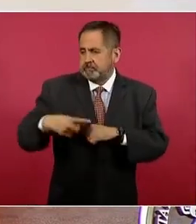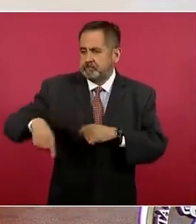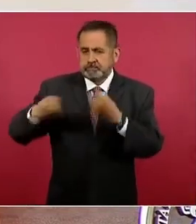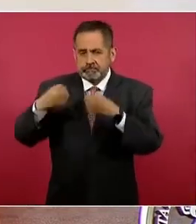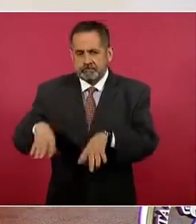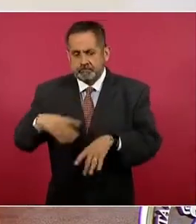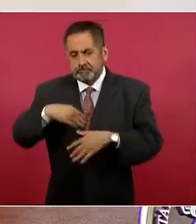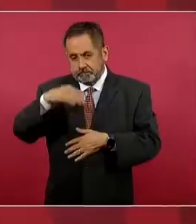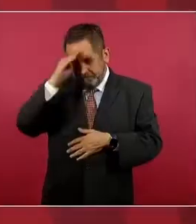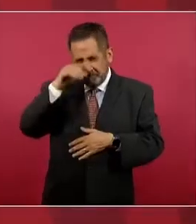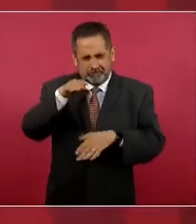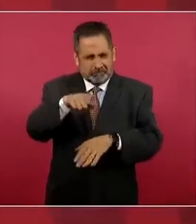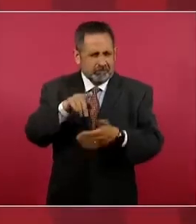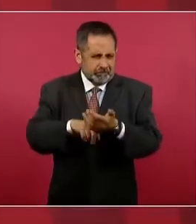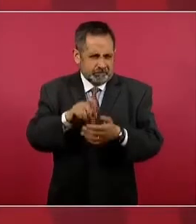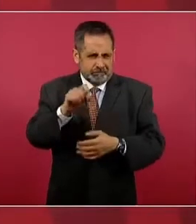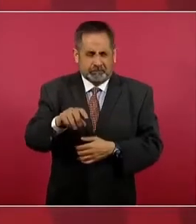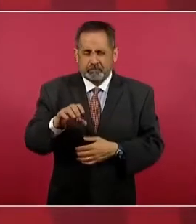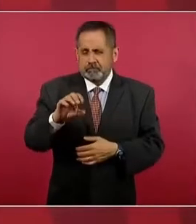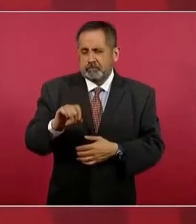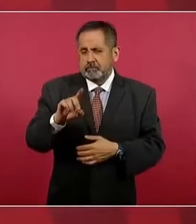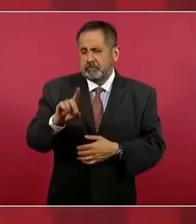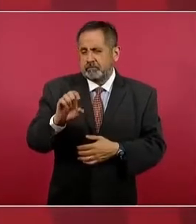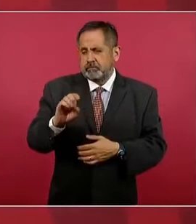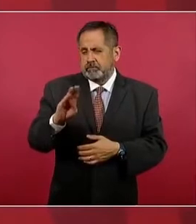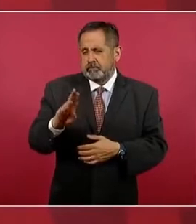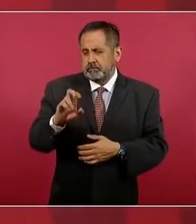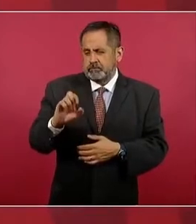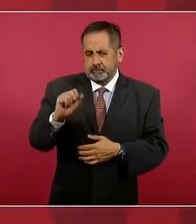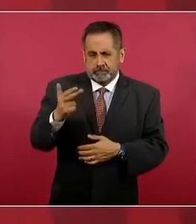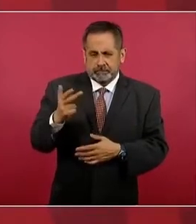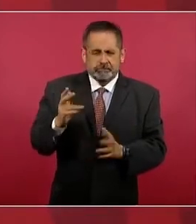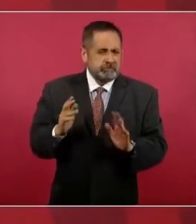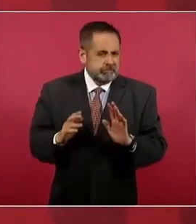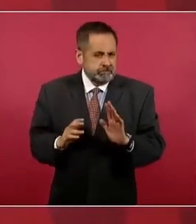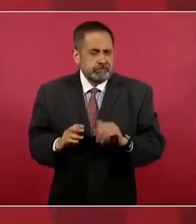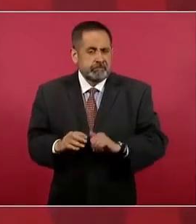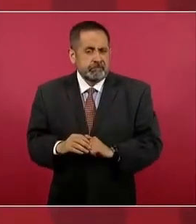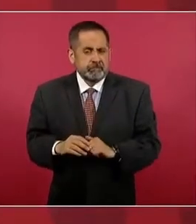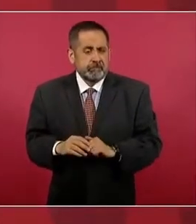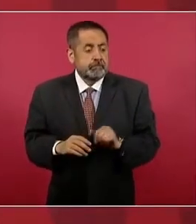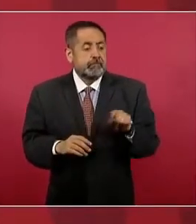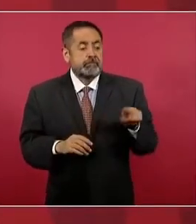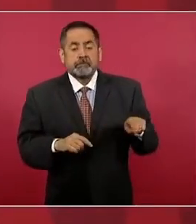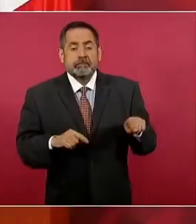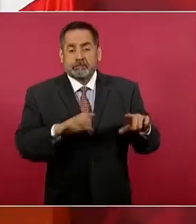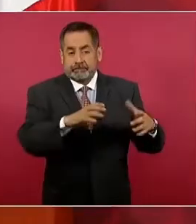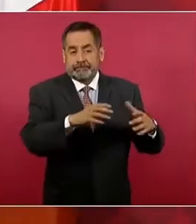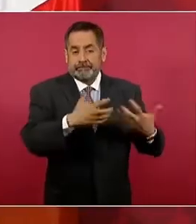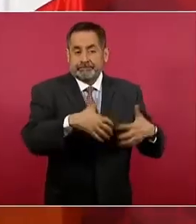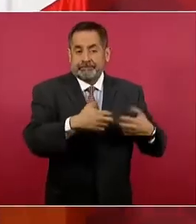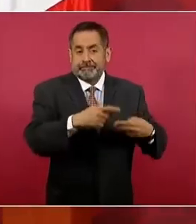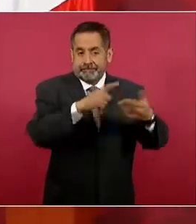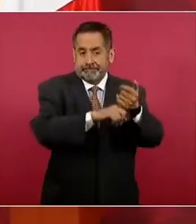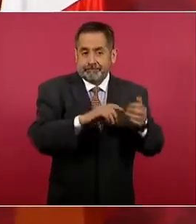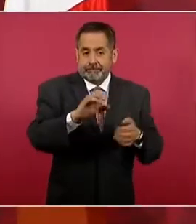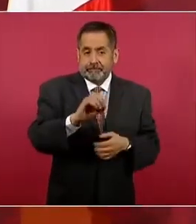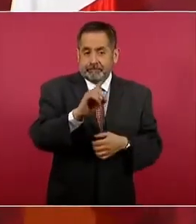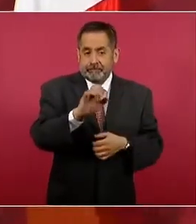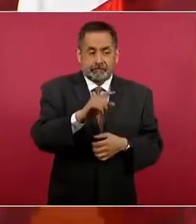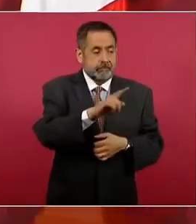era lo de Odebrecht, lo que supuestamente Odebrecht le